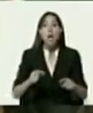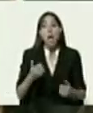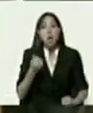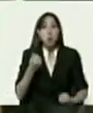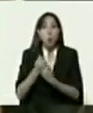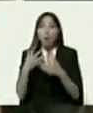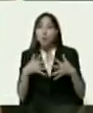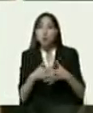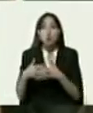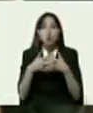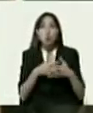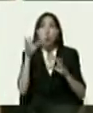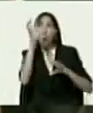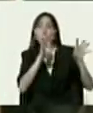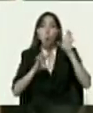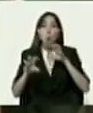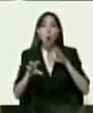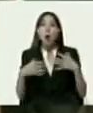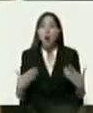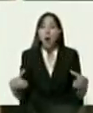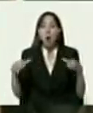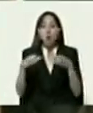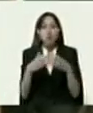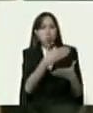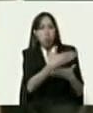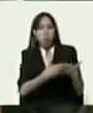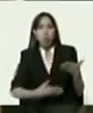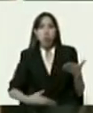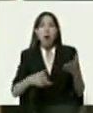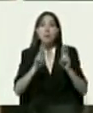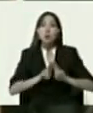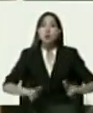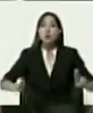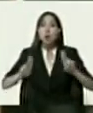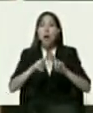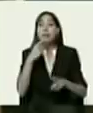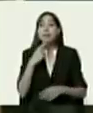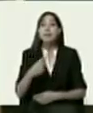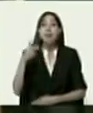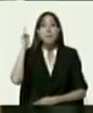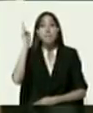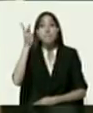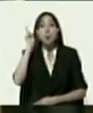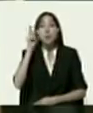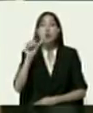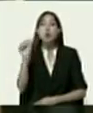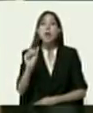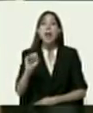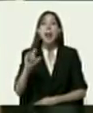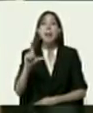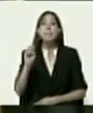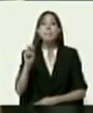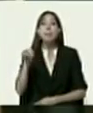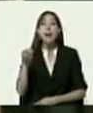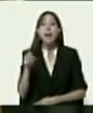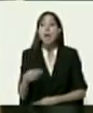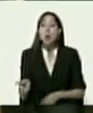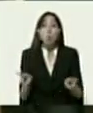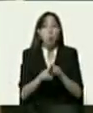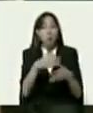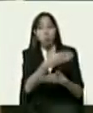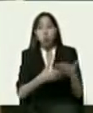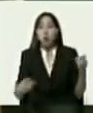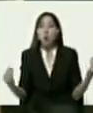una resolución en Naciones Unidas, que ojalá fuera, como decía el profesor Silger, más que una resolución, un tratado donde